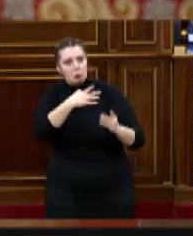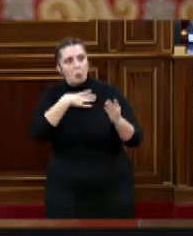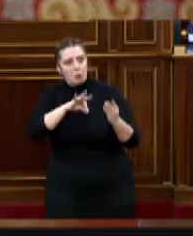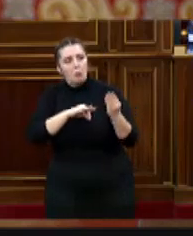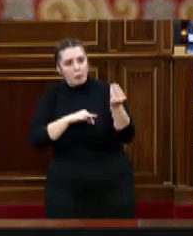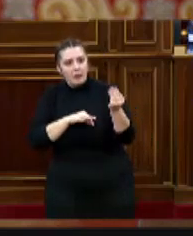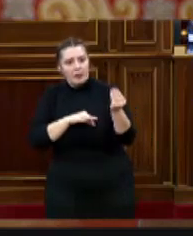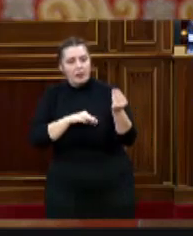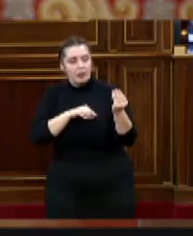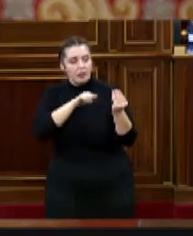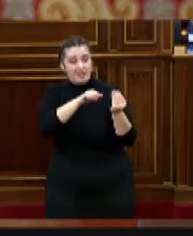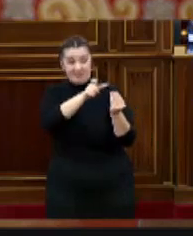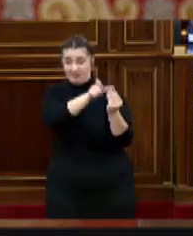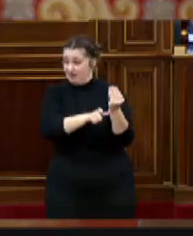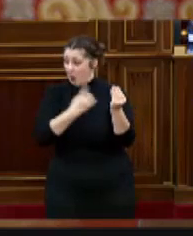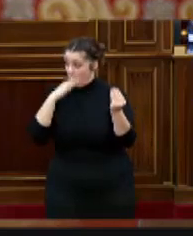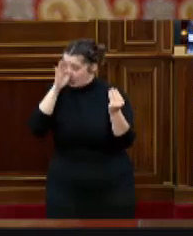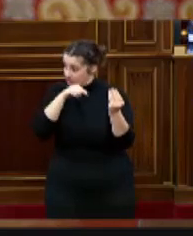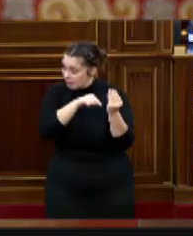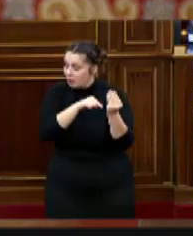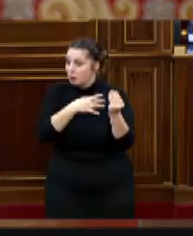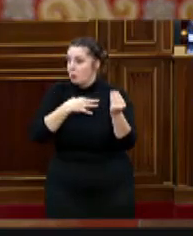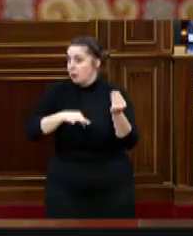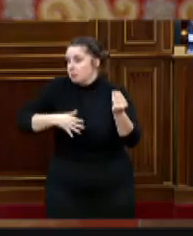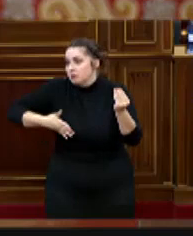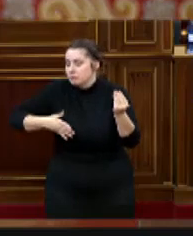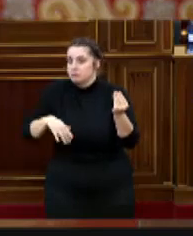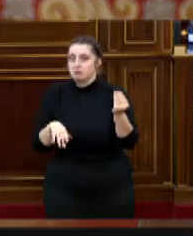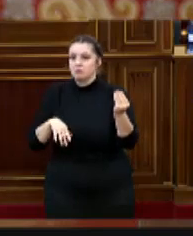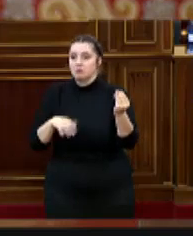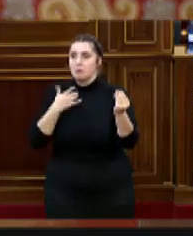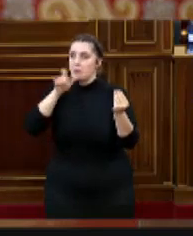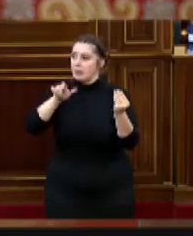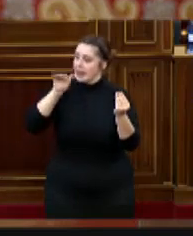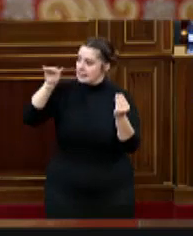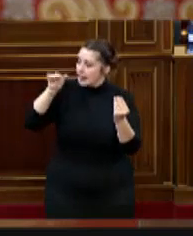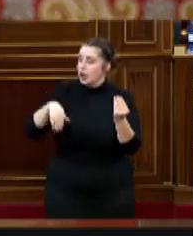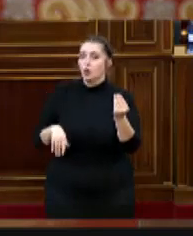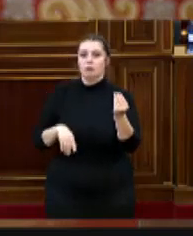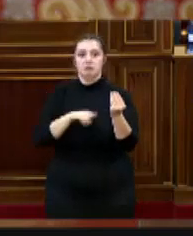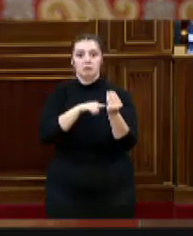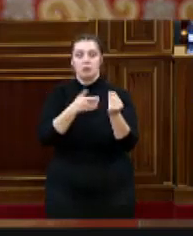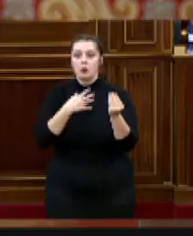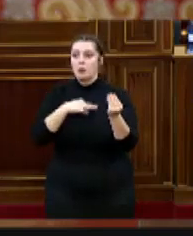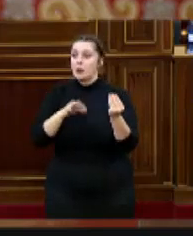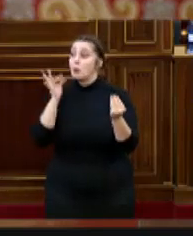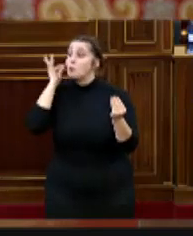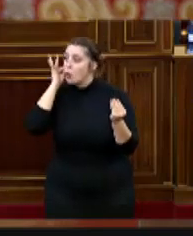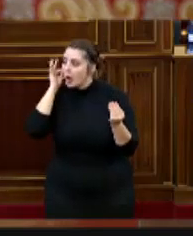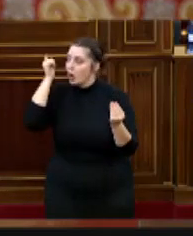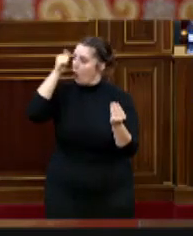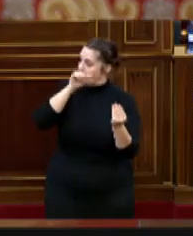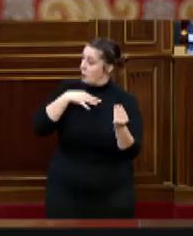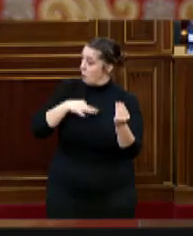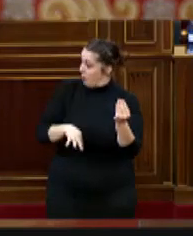y el objeto observado puede ser un extranjero una mujer o un hombre